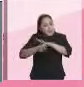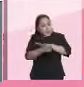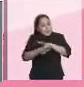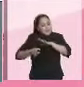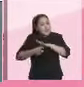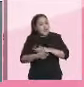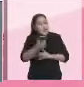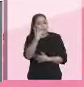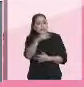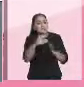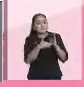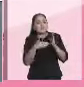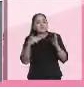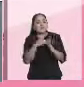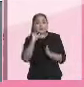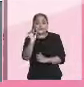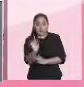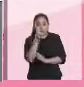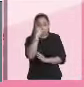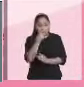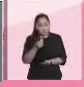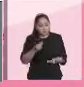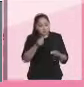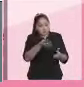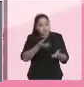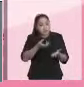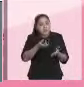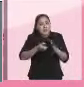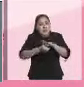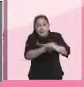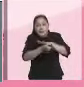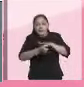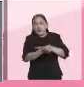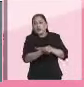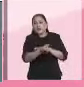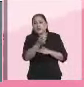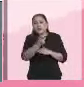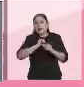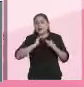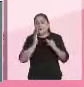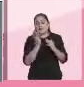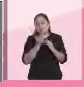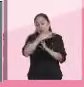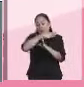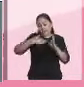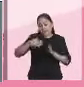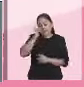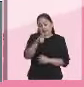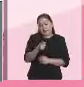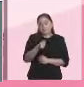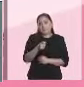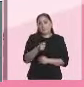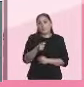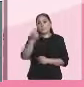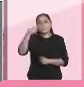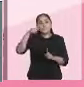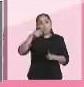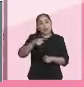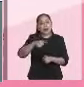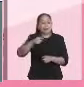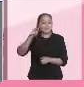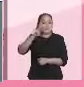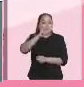10 millones de dólares, la mitad de ese dinero se utilizó en la campaña de Enrique Peña